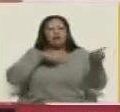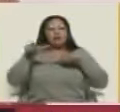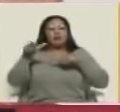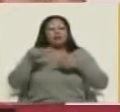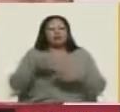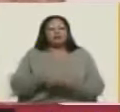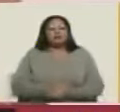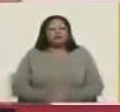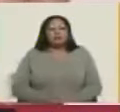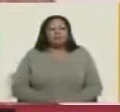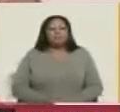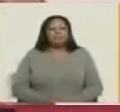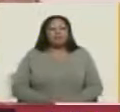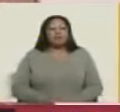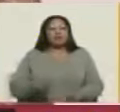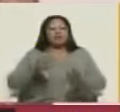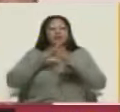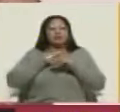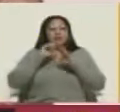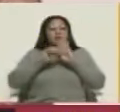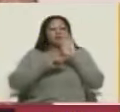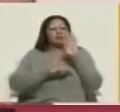Estamos listos, aceptamos las reglas de juego.